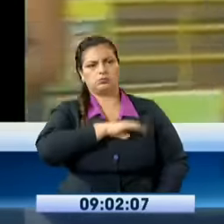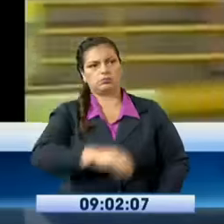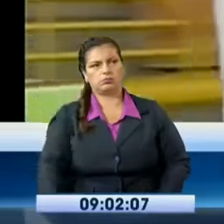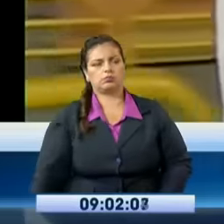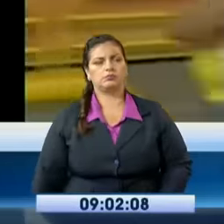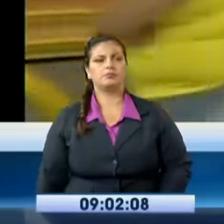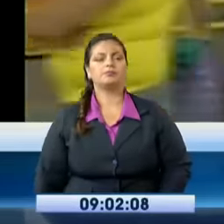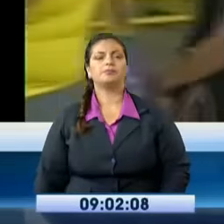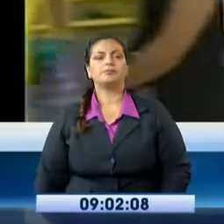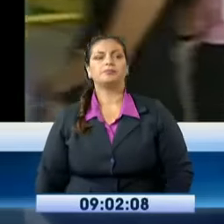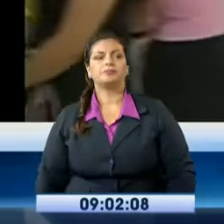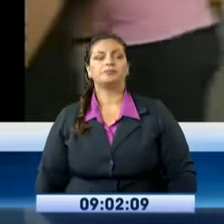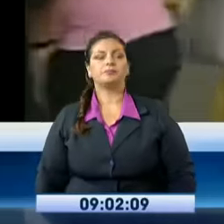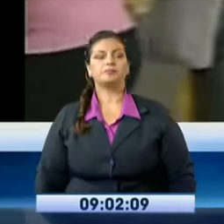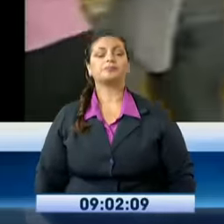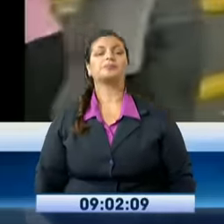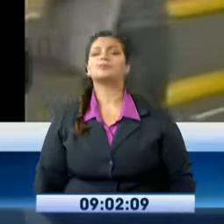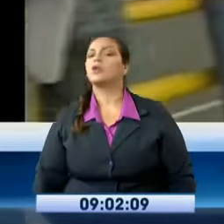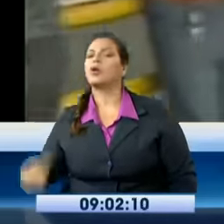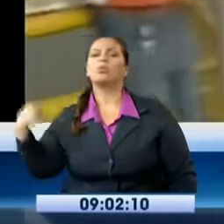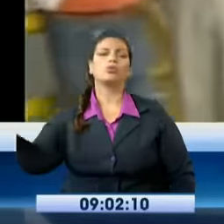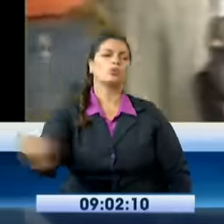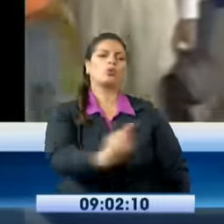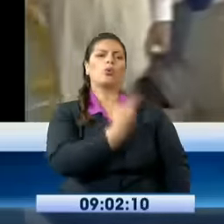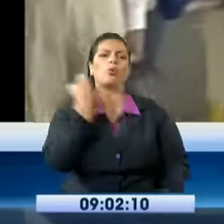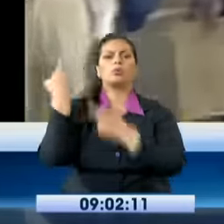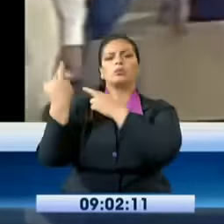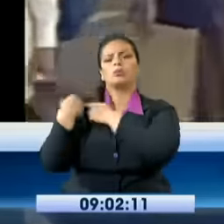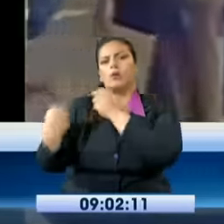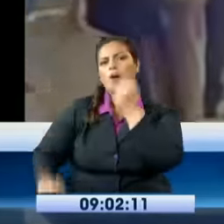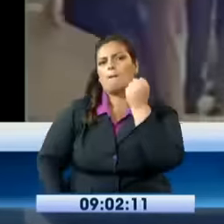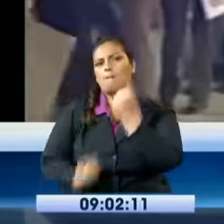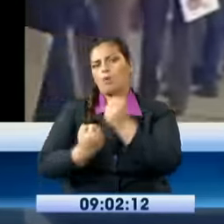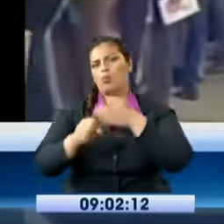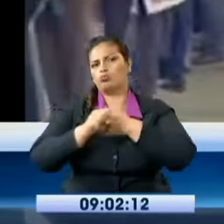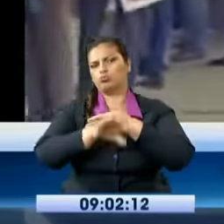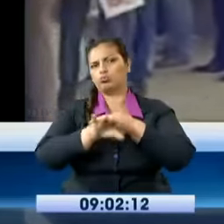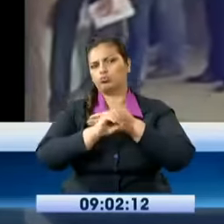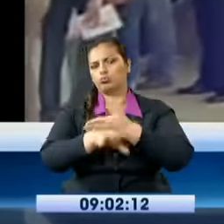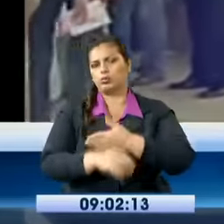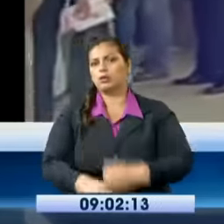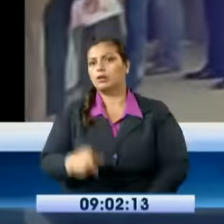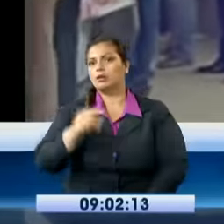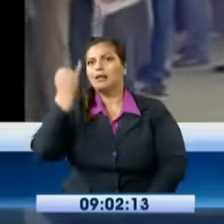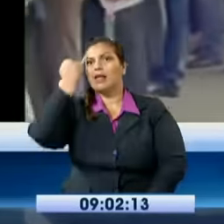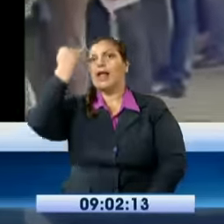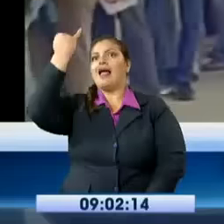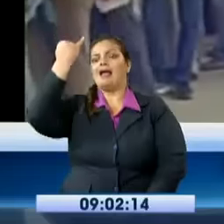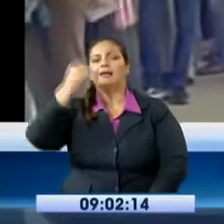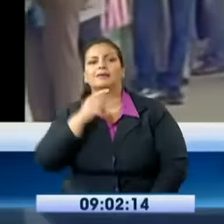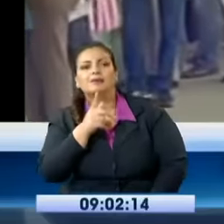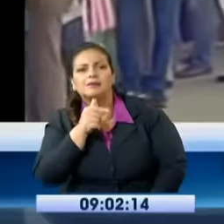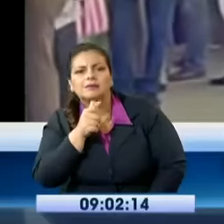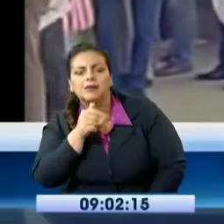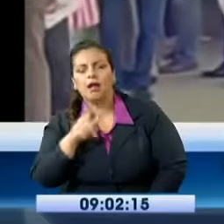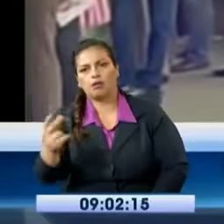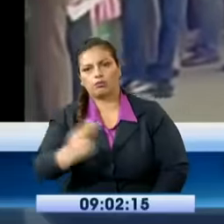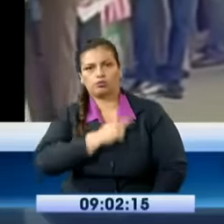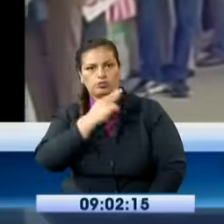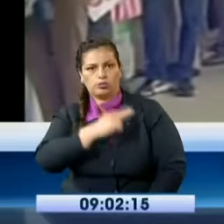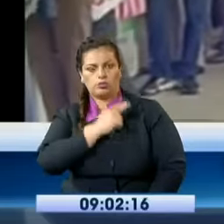tenemos que colaborar en esta campaña. Es una iniciativa que tuvo la ESPOL y que se la dio a conocer a la Fundación Metrovía, colaborando con varios